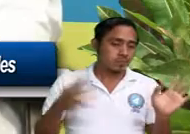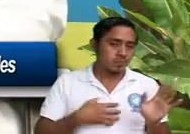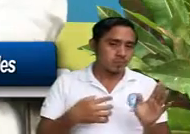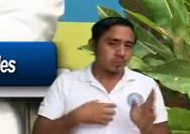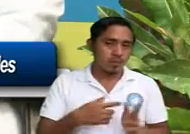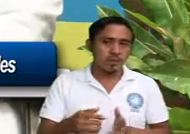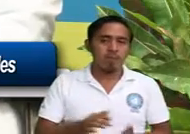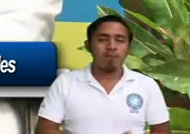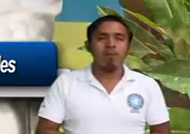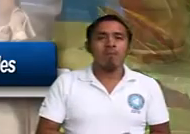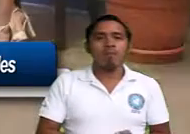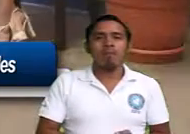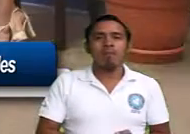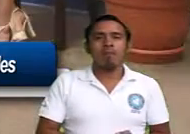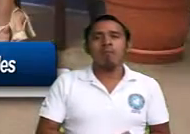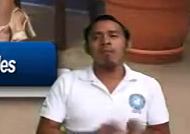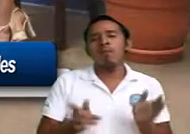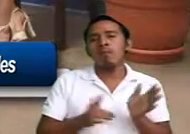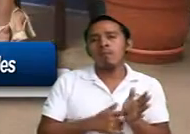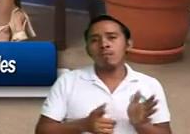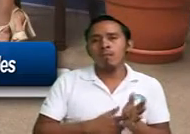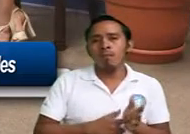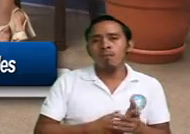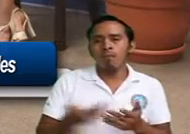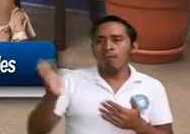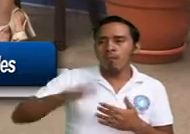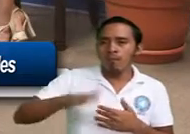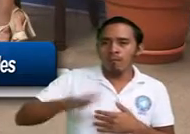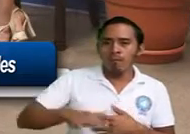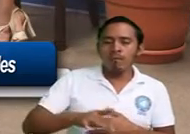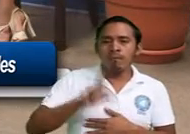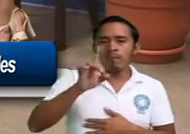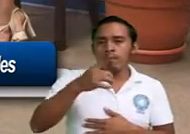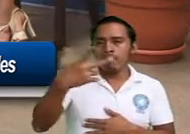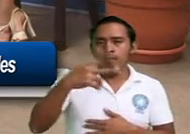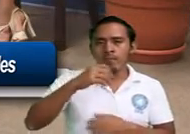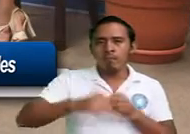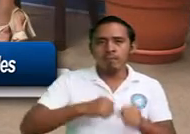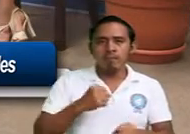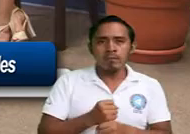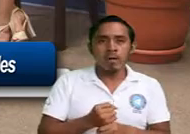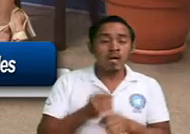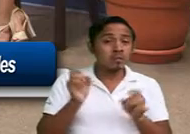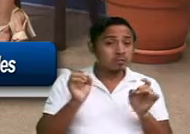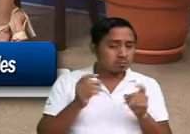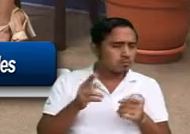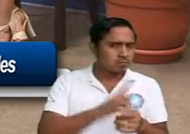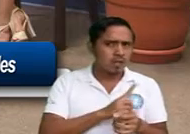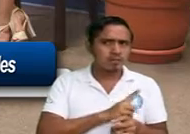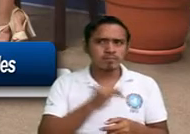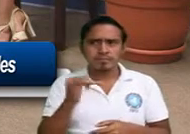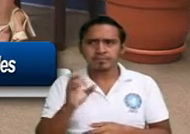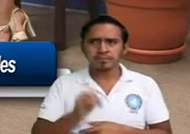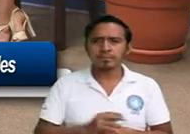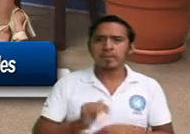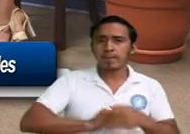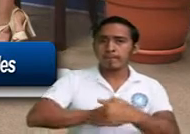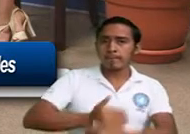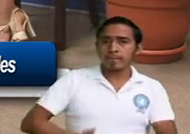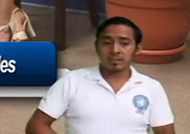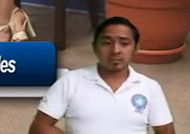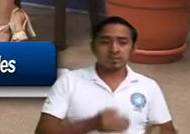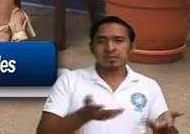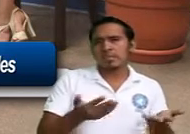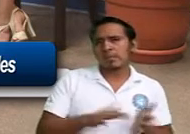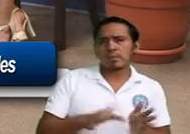fertilidad. Entonces, ¿qué pasa cuando, por ejemplo, una menor de edad, no sé si suele ser muy frecuente, queda embarazada